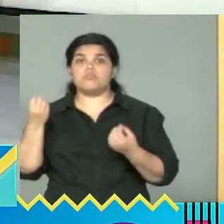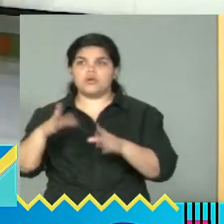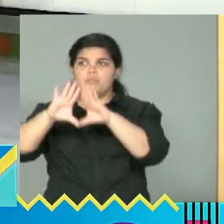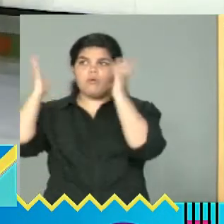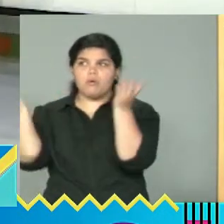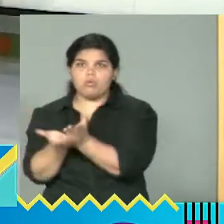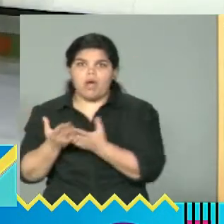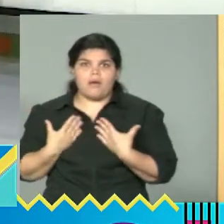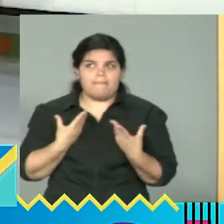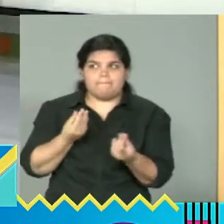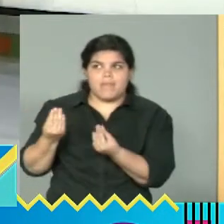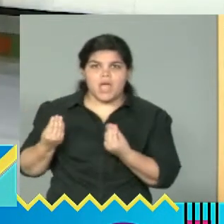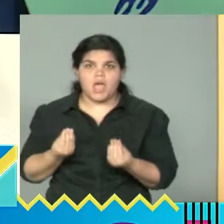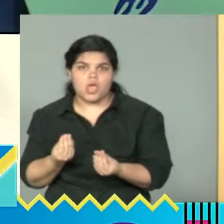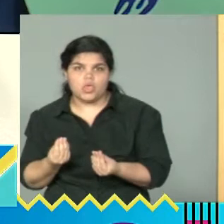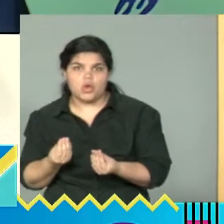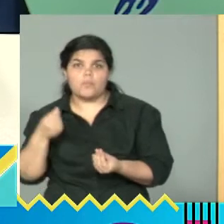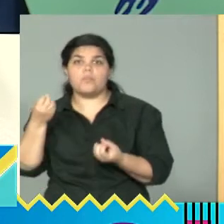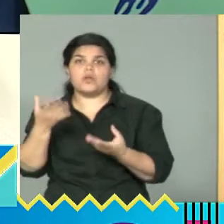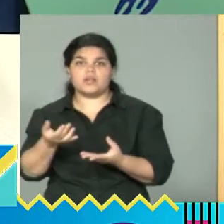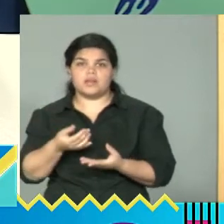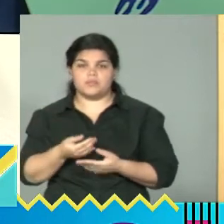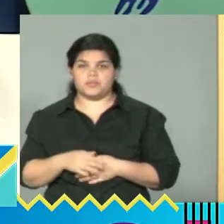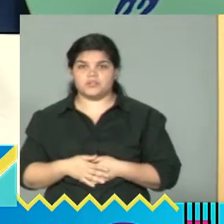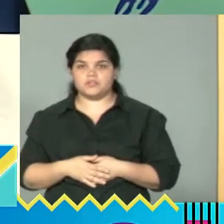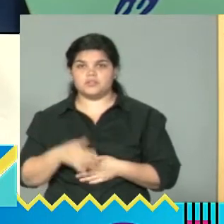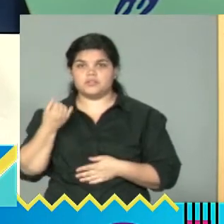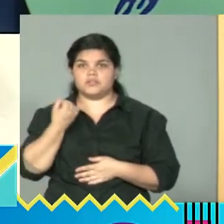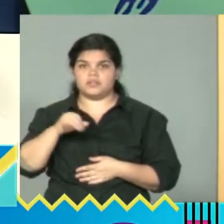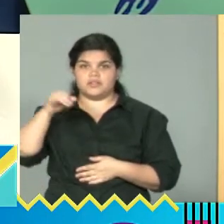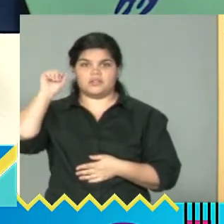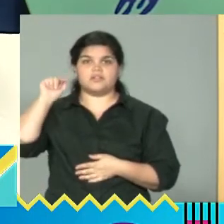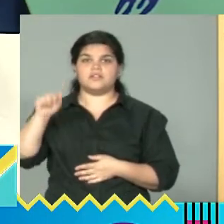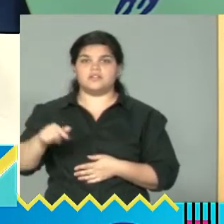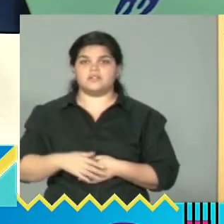como empezaron a subir las tasas, el 325% de, o sea,